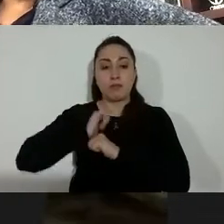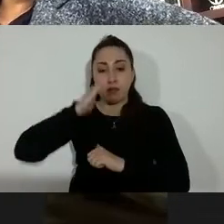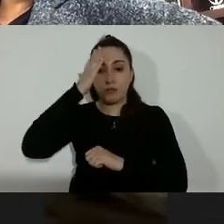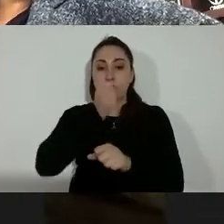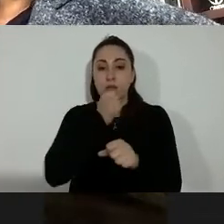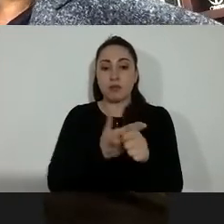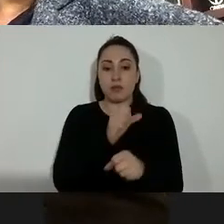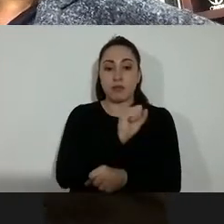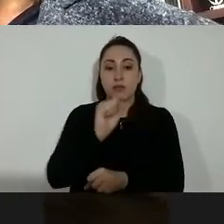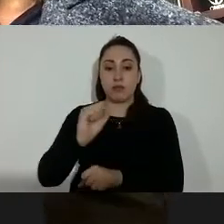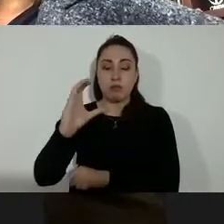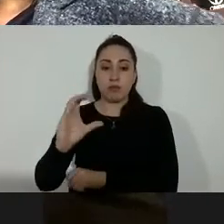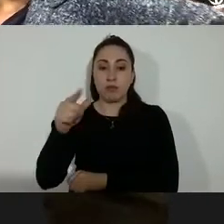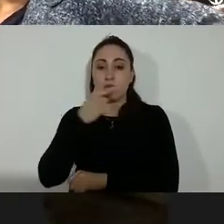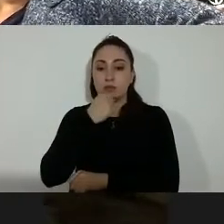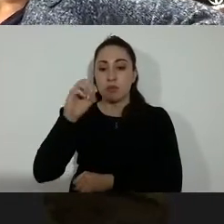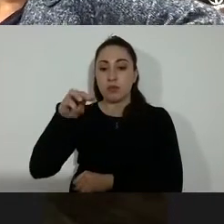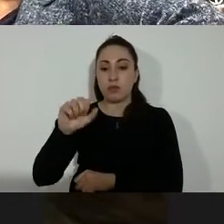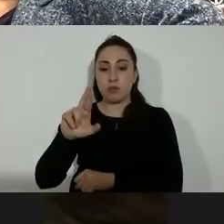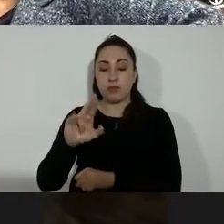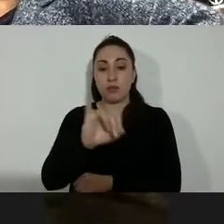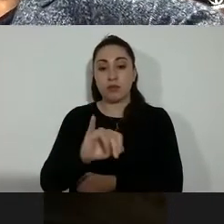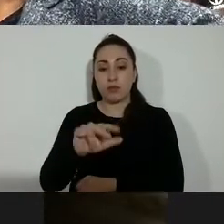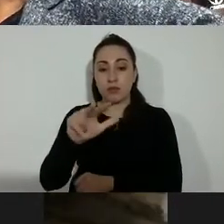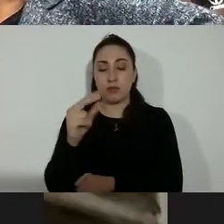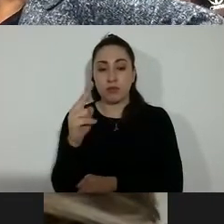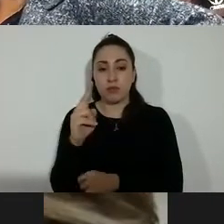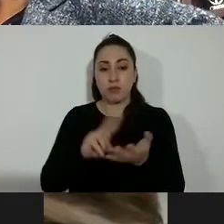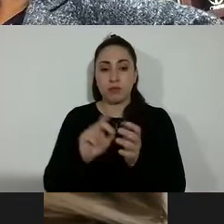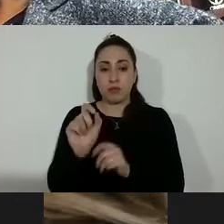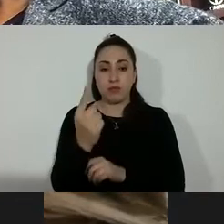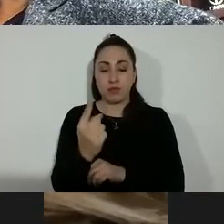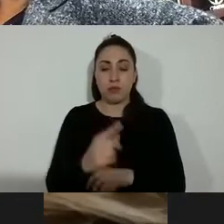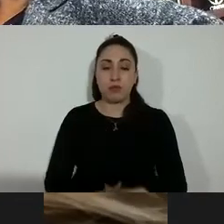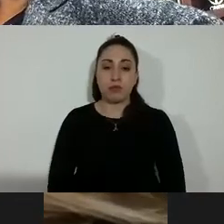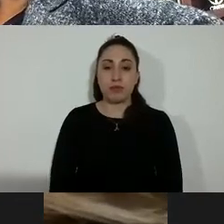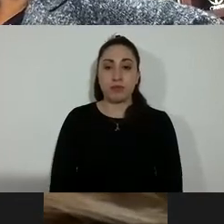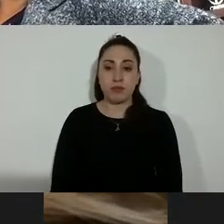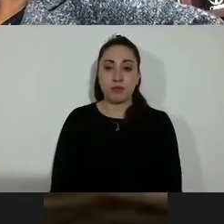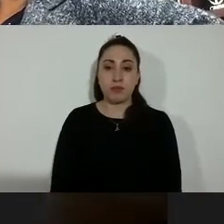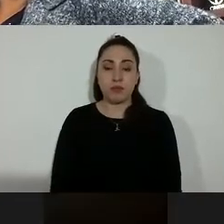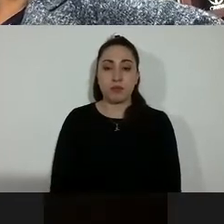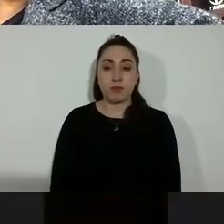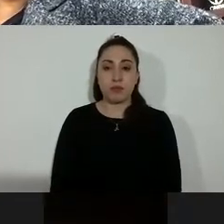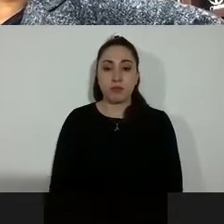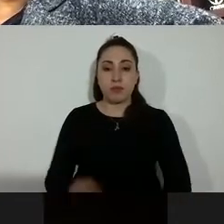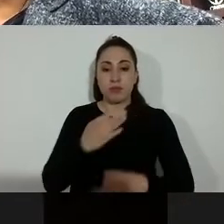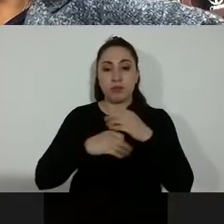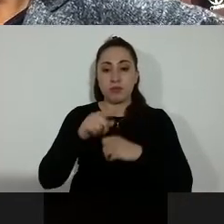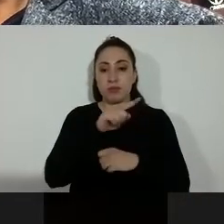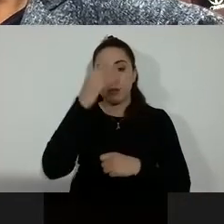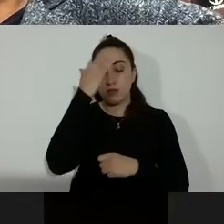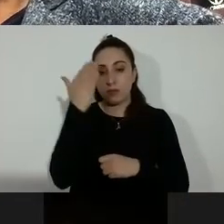Seguridad Ciudadana el día jueves 18 de noviembre del año en curso. Como es de su conocimiento, en la